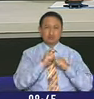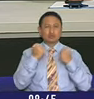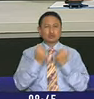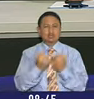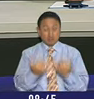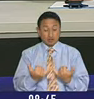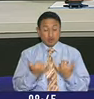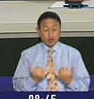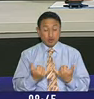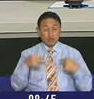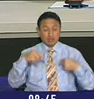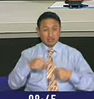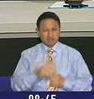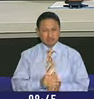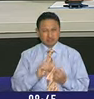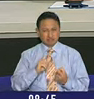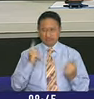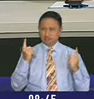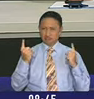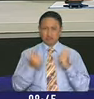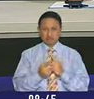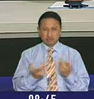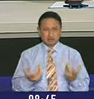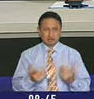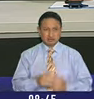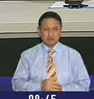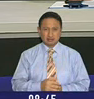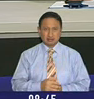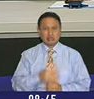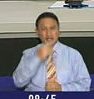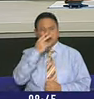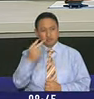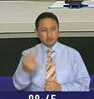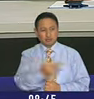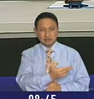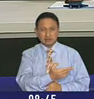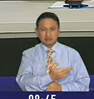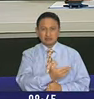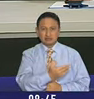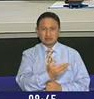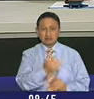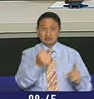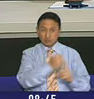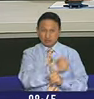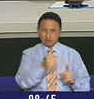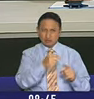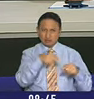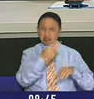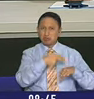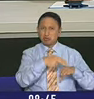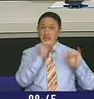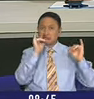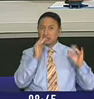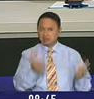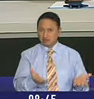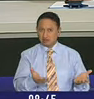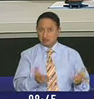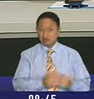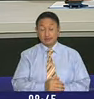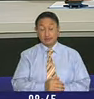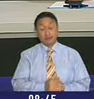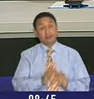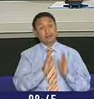hemos ido convirtiendo de a poco, ¿no?, en configurar este tipo de actos como algo de diversión? Menos mal